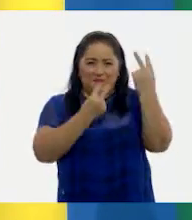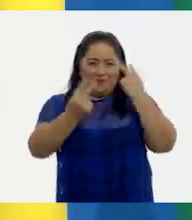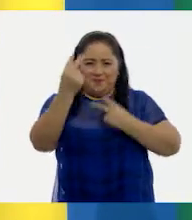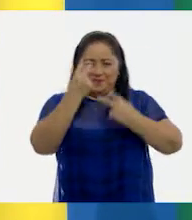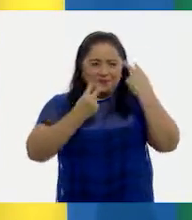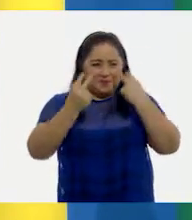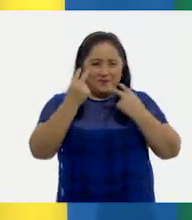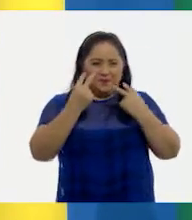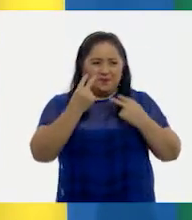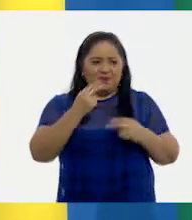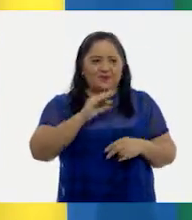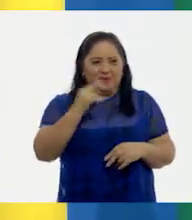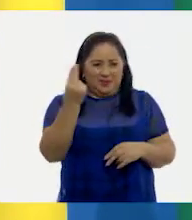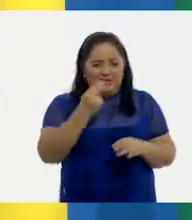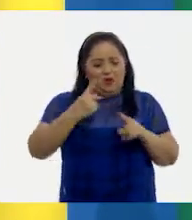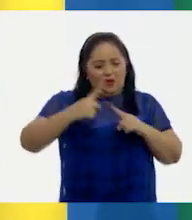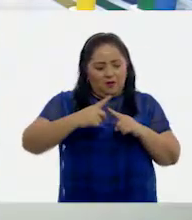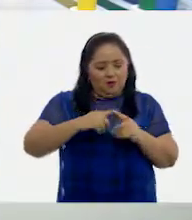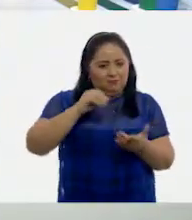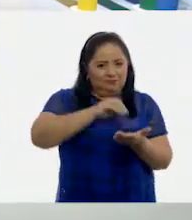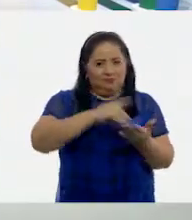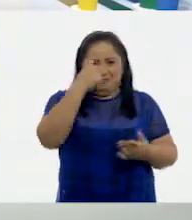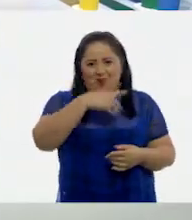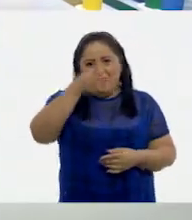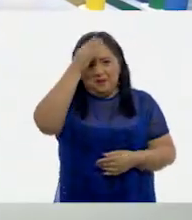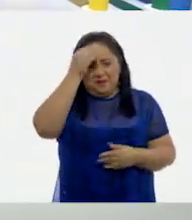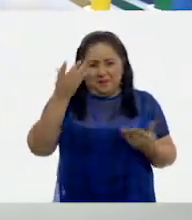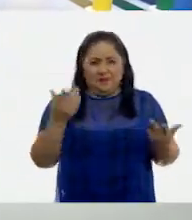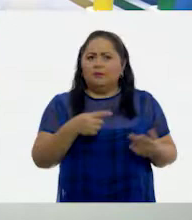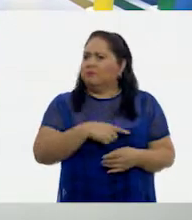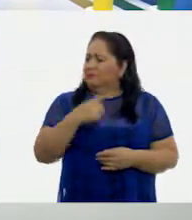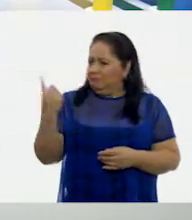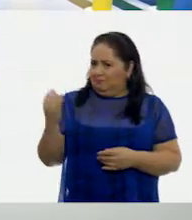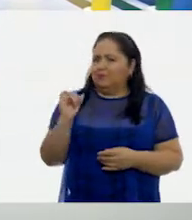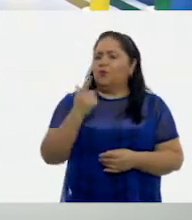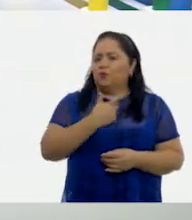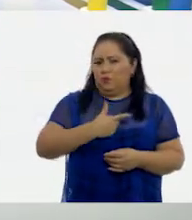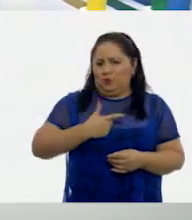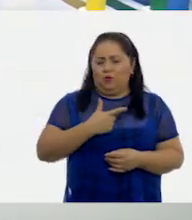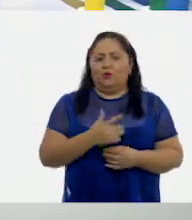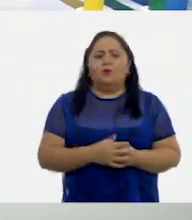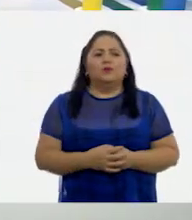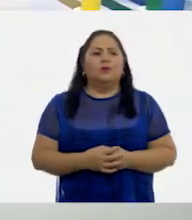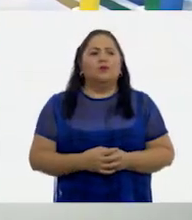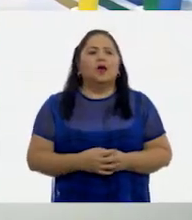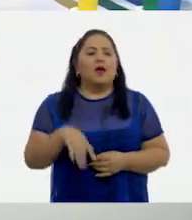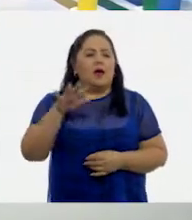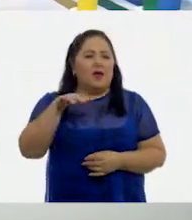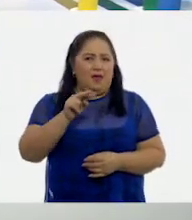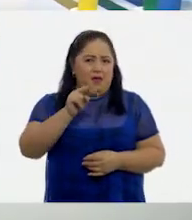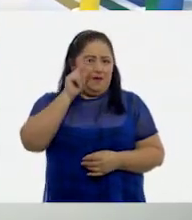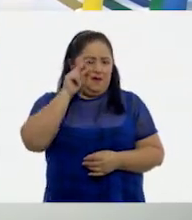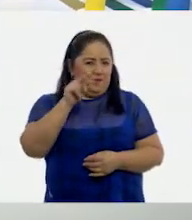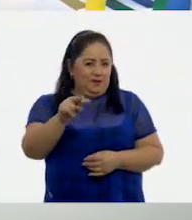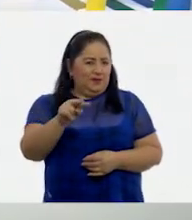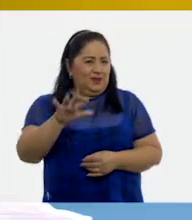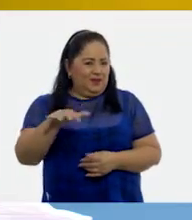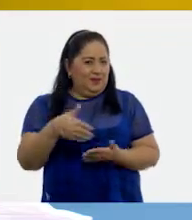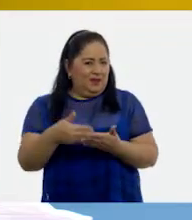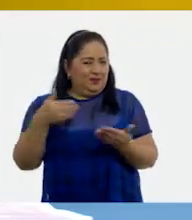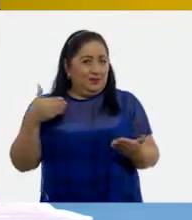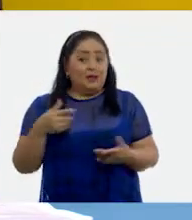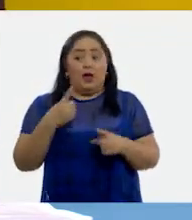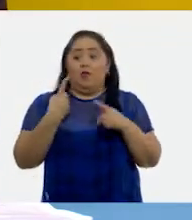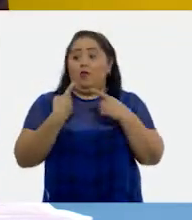casa pues refuercen todo lo aprendido? Con mucho gusto, Larisa. Como hemos visto a lo largo de la sesión,